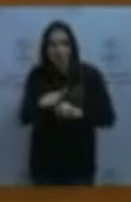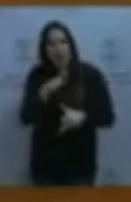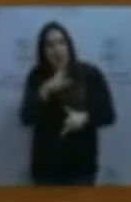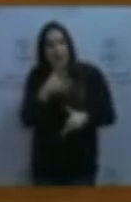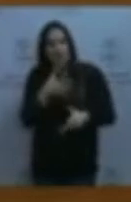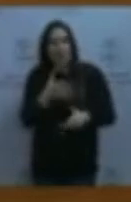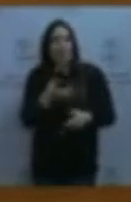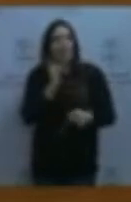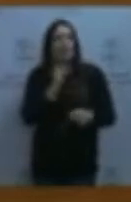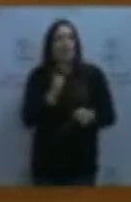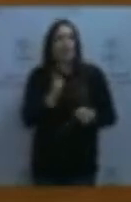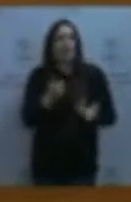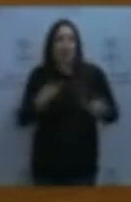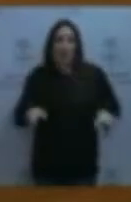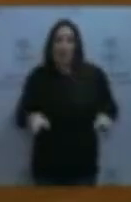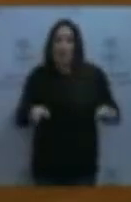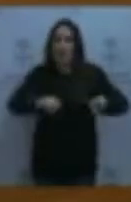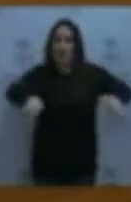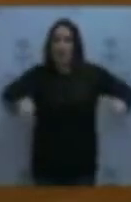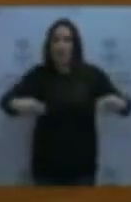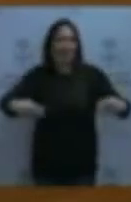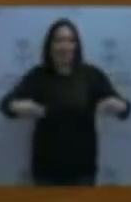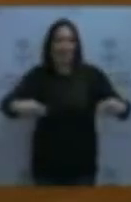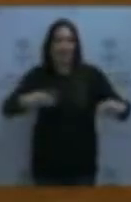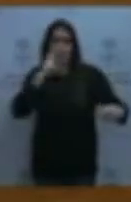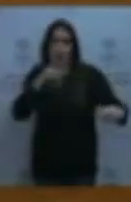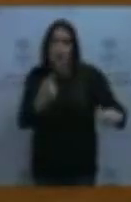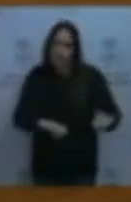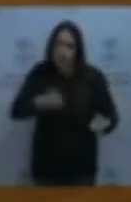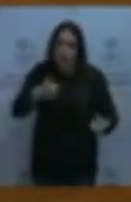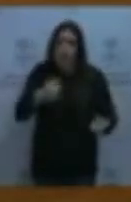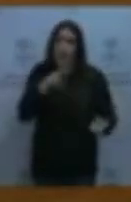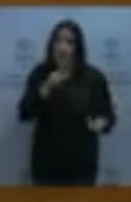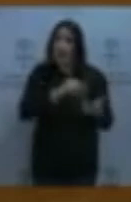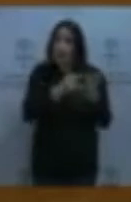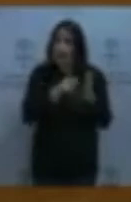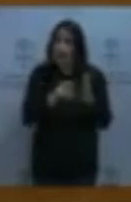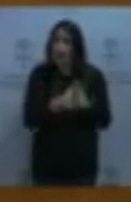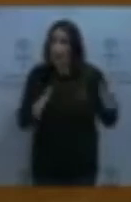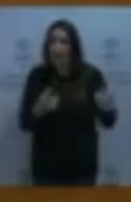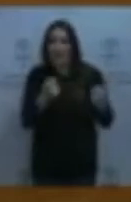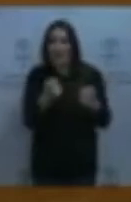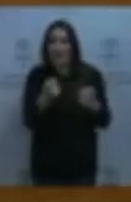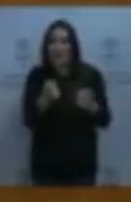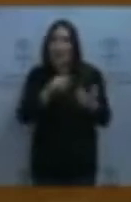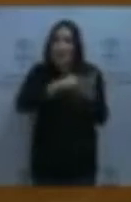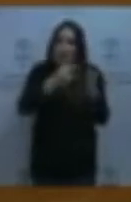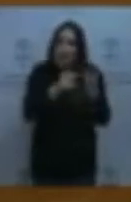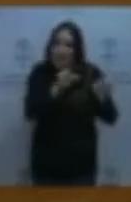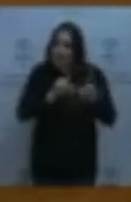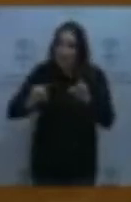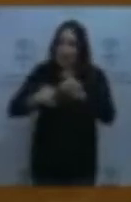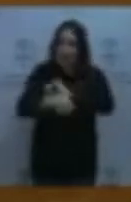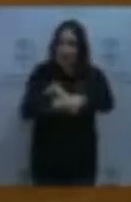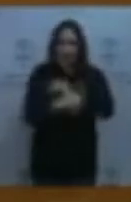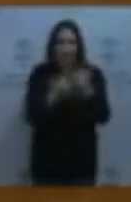una simple reparación de bordillos y hablar de que este tipo de megaproyectos tienen que ir acompañados de planes territoriales